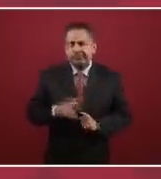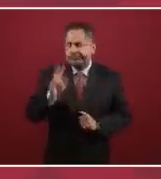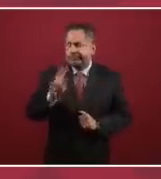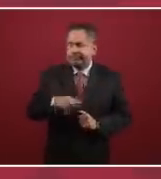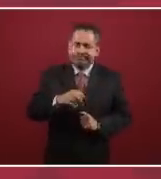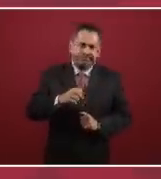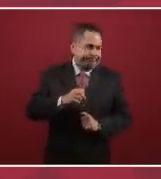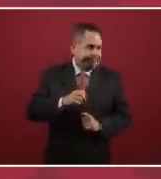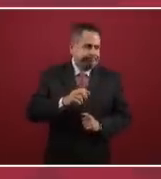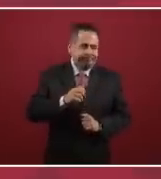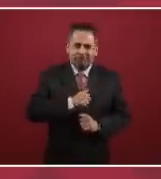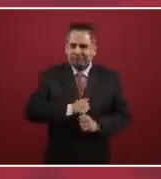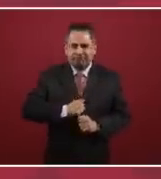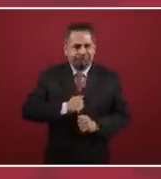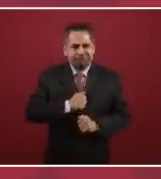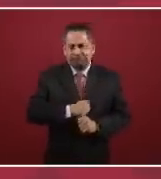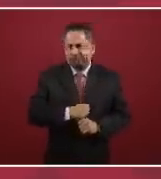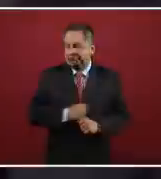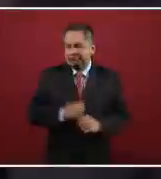desafortunadamente,